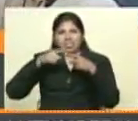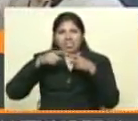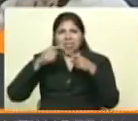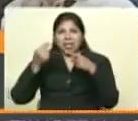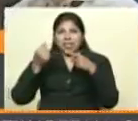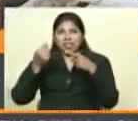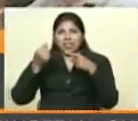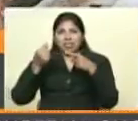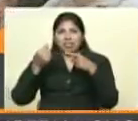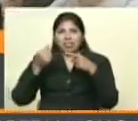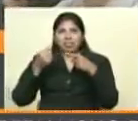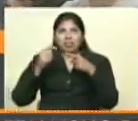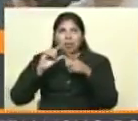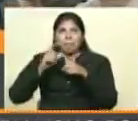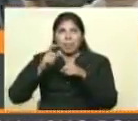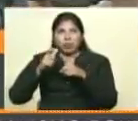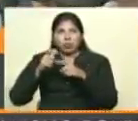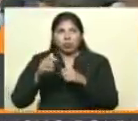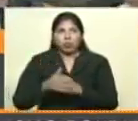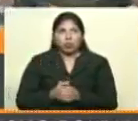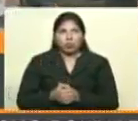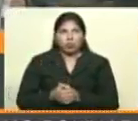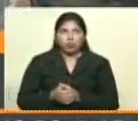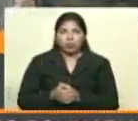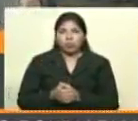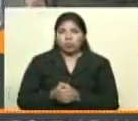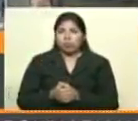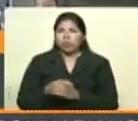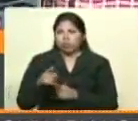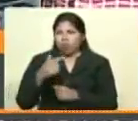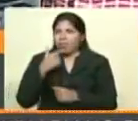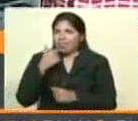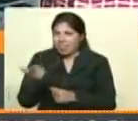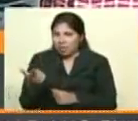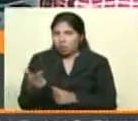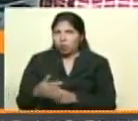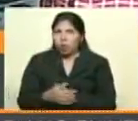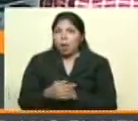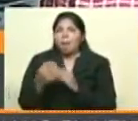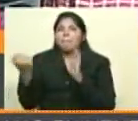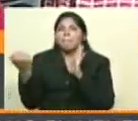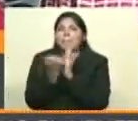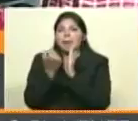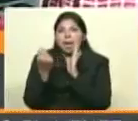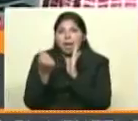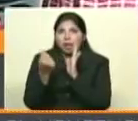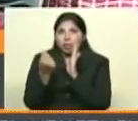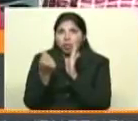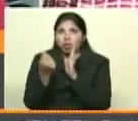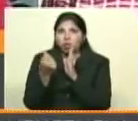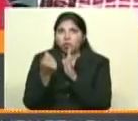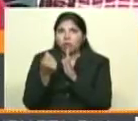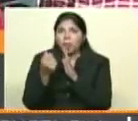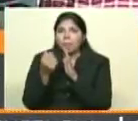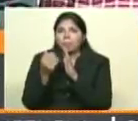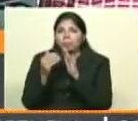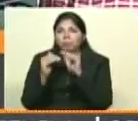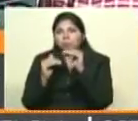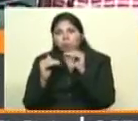precio del petróleo? Yo te puedo decir, el precio del petróleo está estable en un precio mediano, regular.